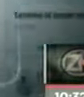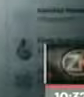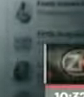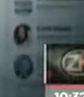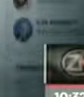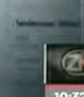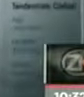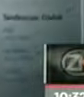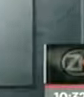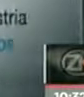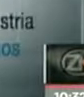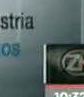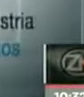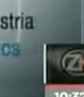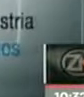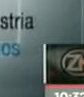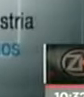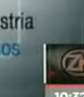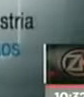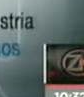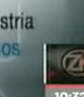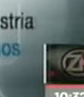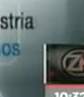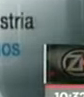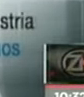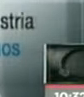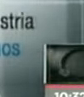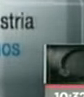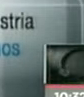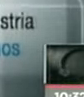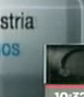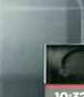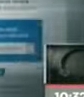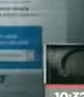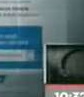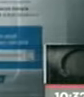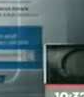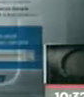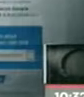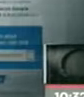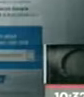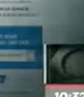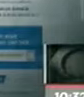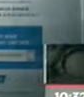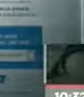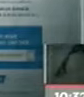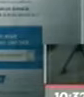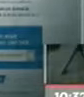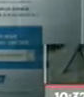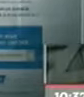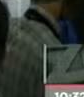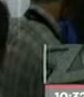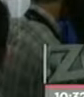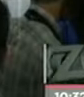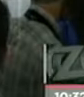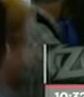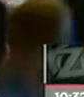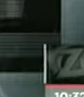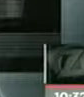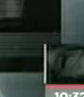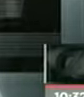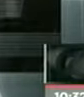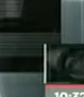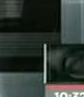Para proteger cada elemento, cada activo. No hay manera de atender la profunda